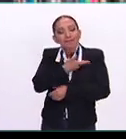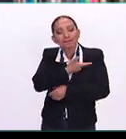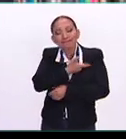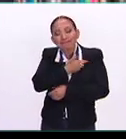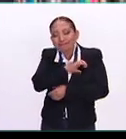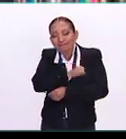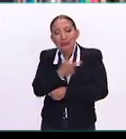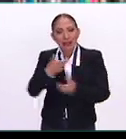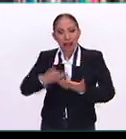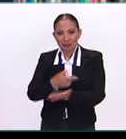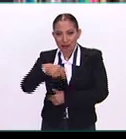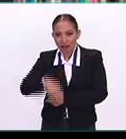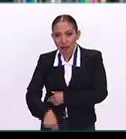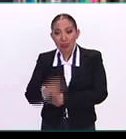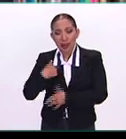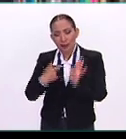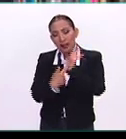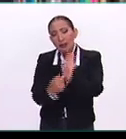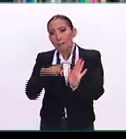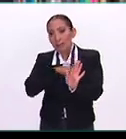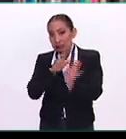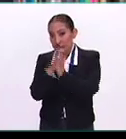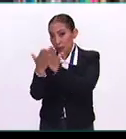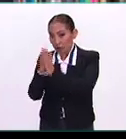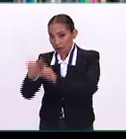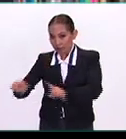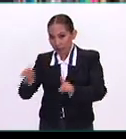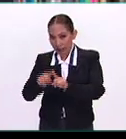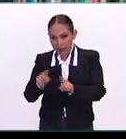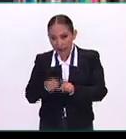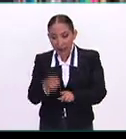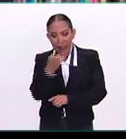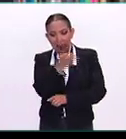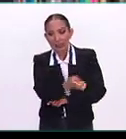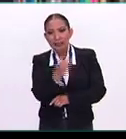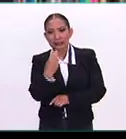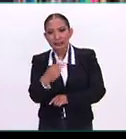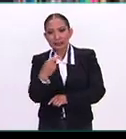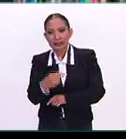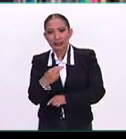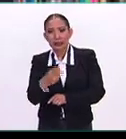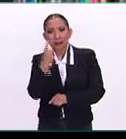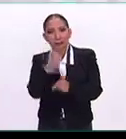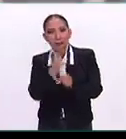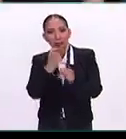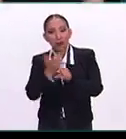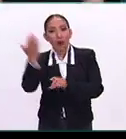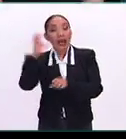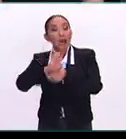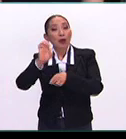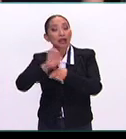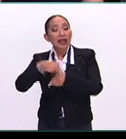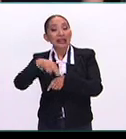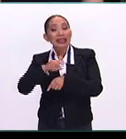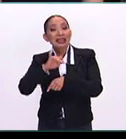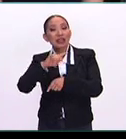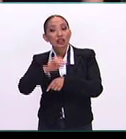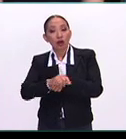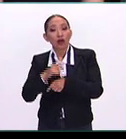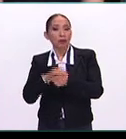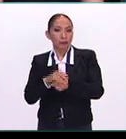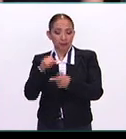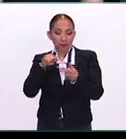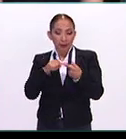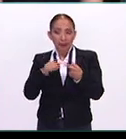nací. Y bueno, quiero presentar mis obras, mis libros. Este fue mi primer libro que se publicó en Ecuador, en Quito, es La Danza del